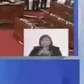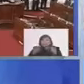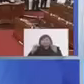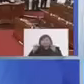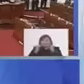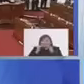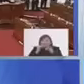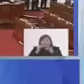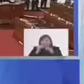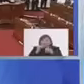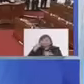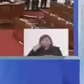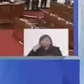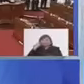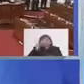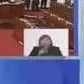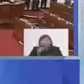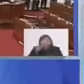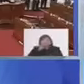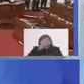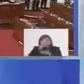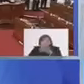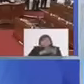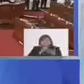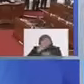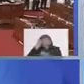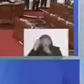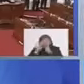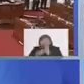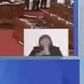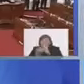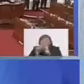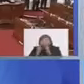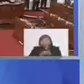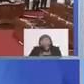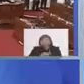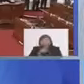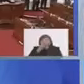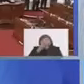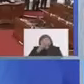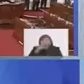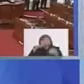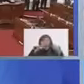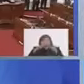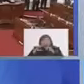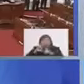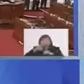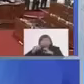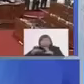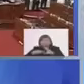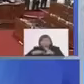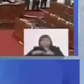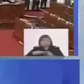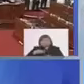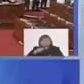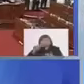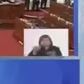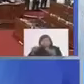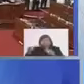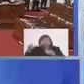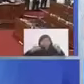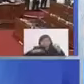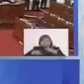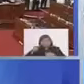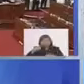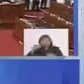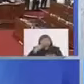en la provincia de Córdoba, fue bastante caótico en el centro de Córdoba, hoy los marchas, los cortes. En Bariloche se plegó Barrios de Pie, incluso a la convocatoria de los que